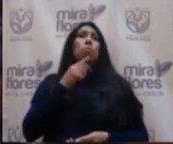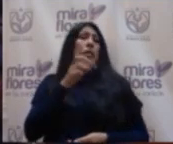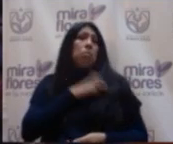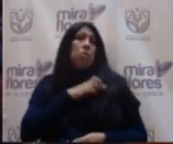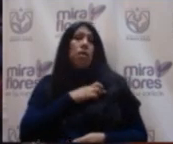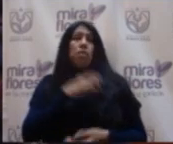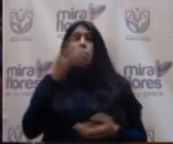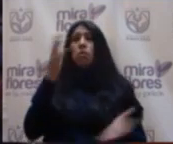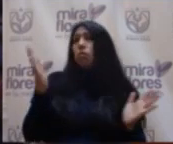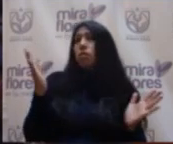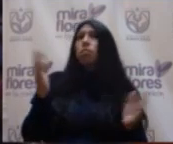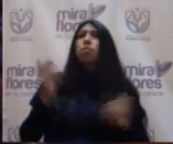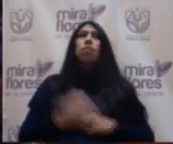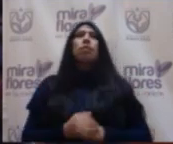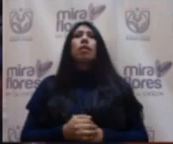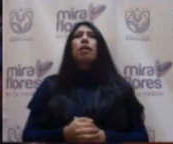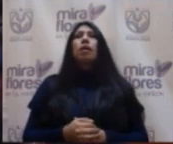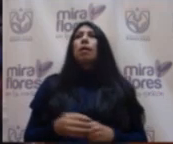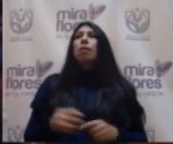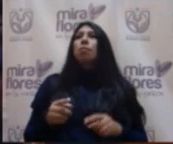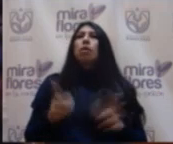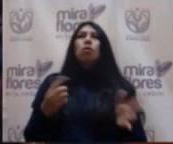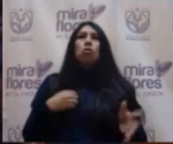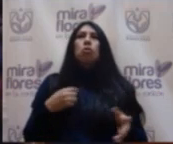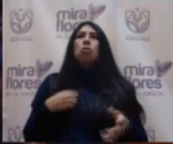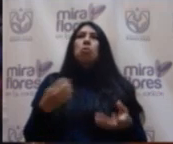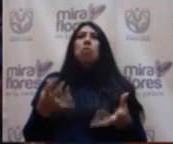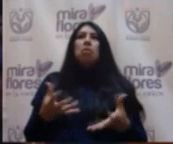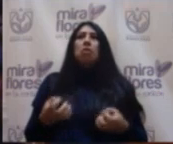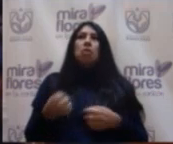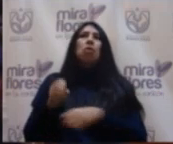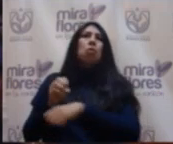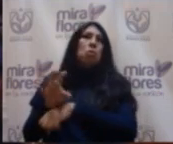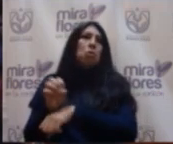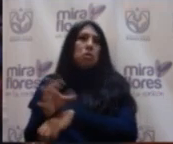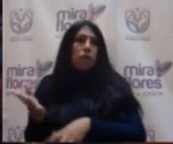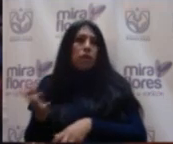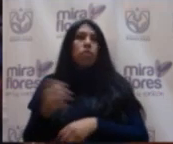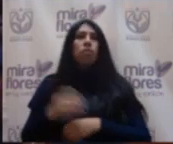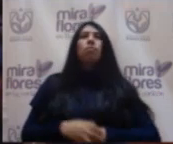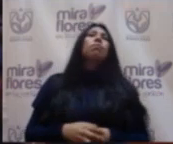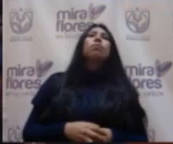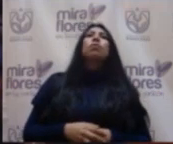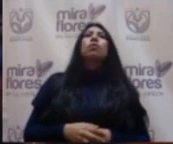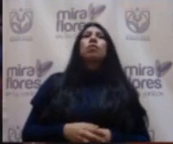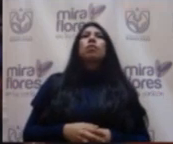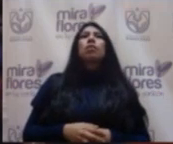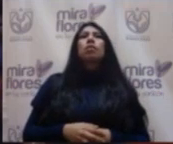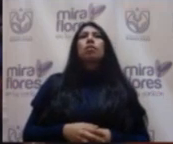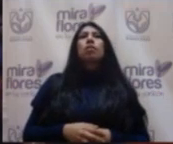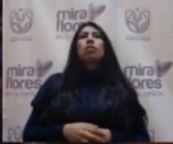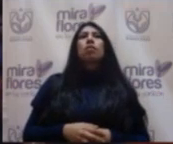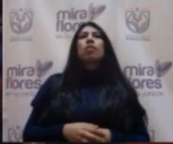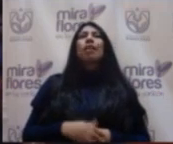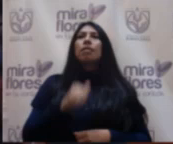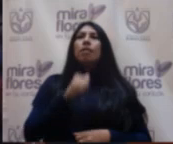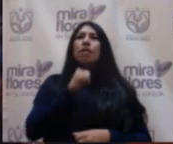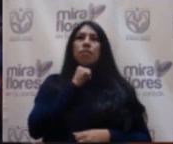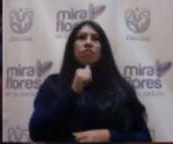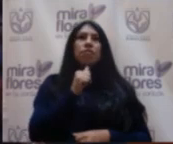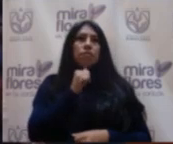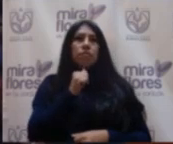pero va a servir para una sugerencia también, que es el poco conocimiento que